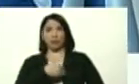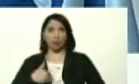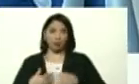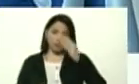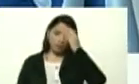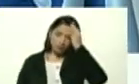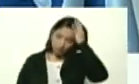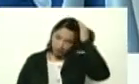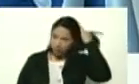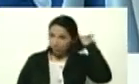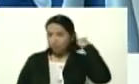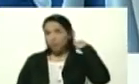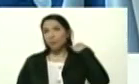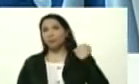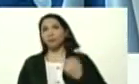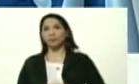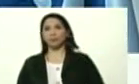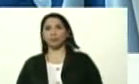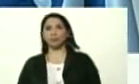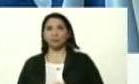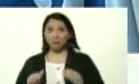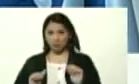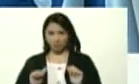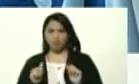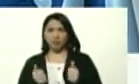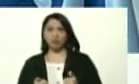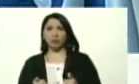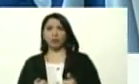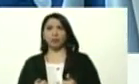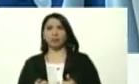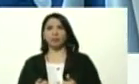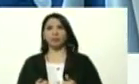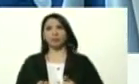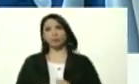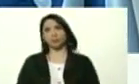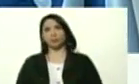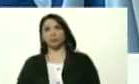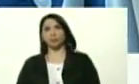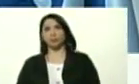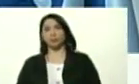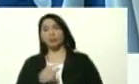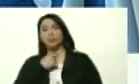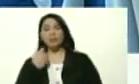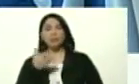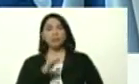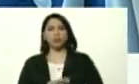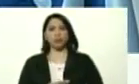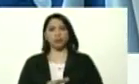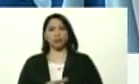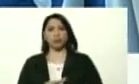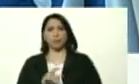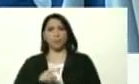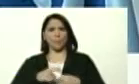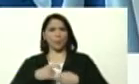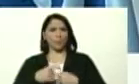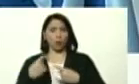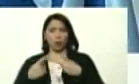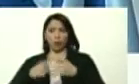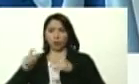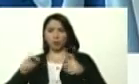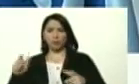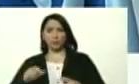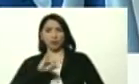empezar hablando de un homicidio que involucra, entre otras personas, a José